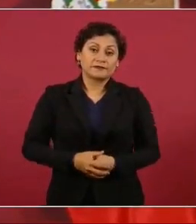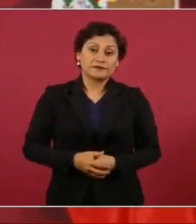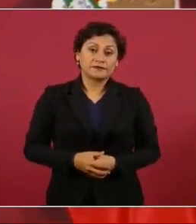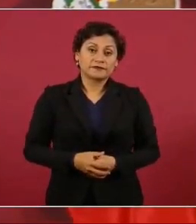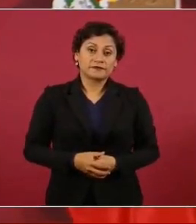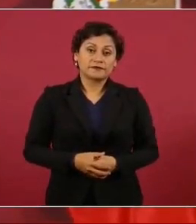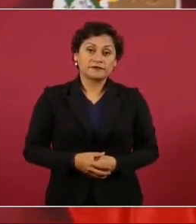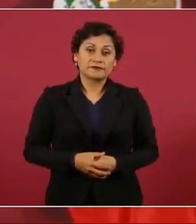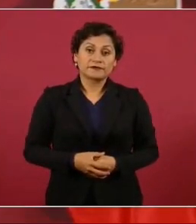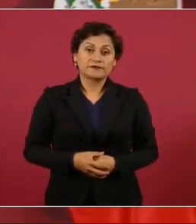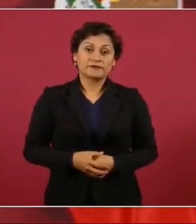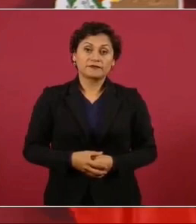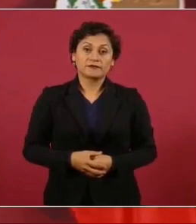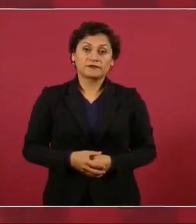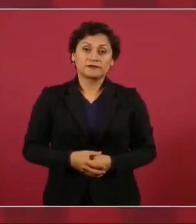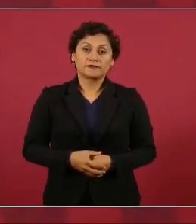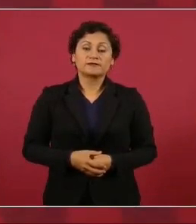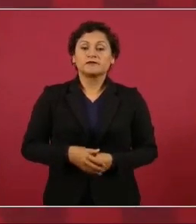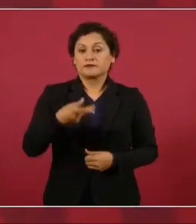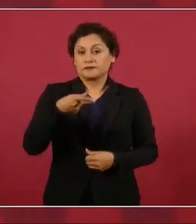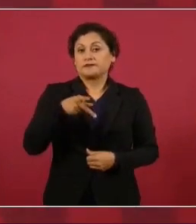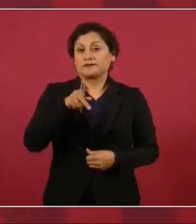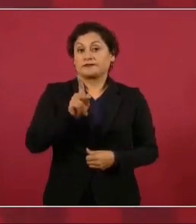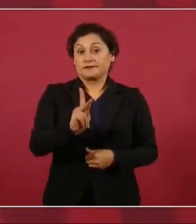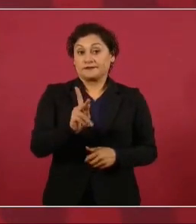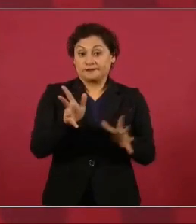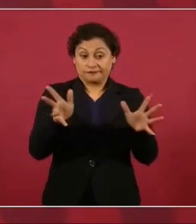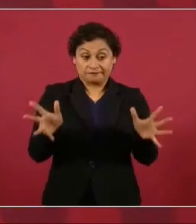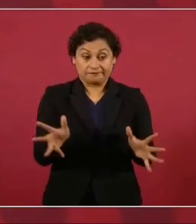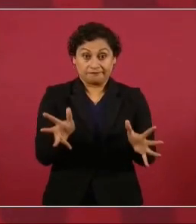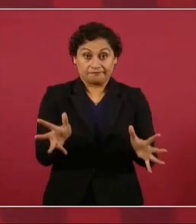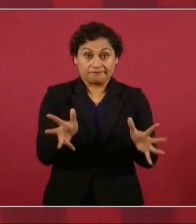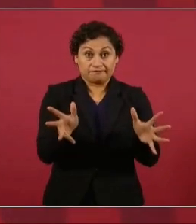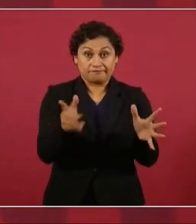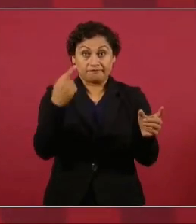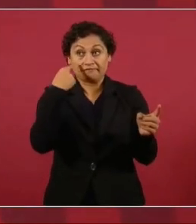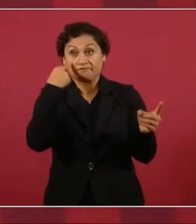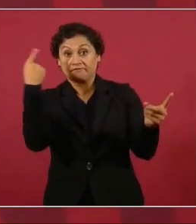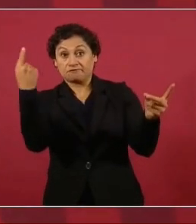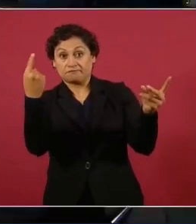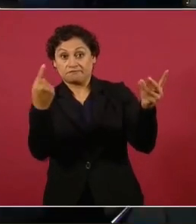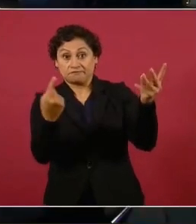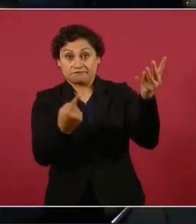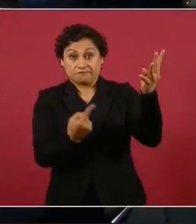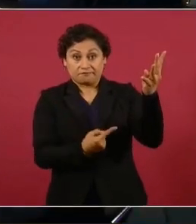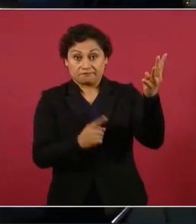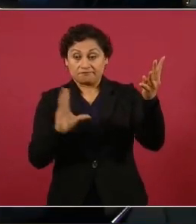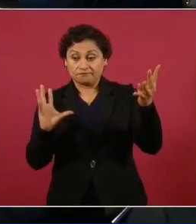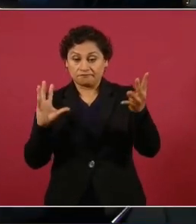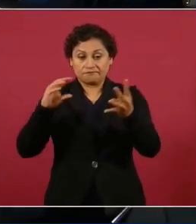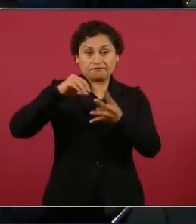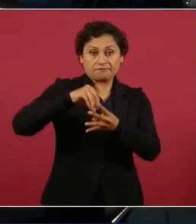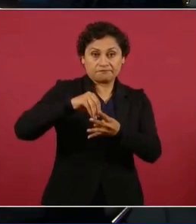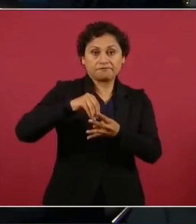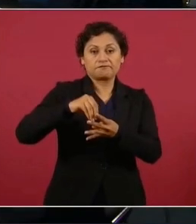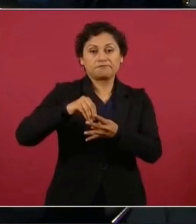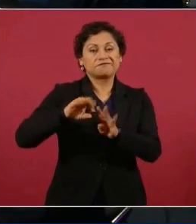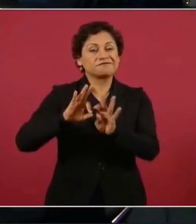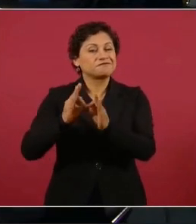se encumbraba la idea de la sociedad civil,